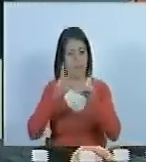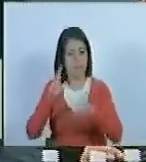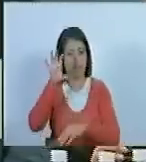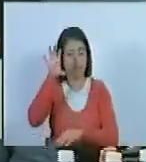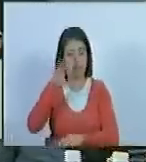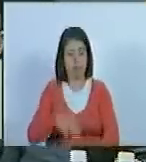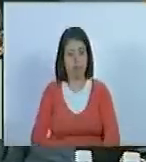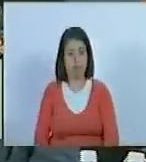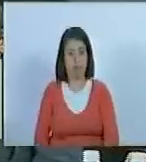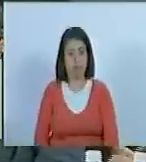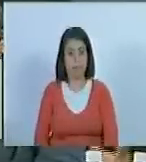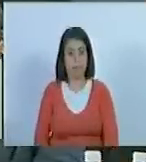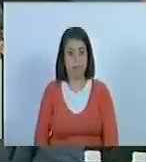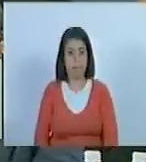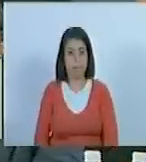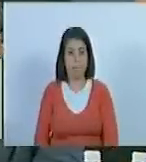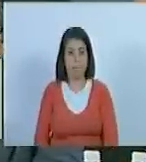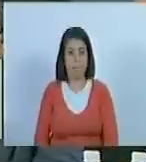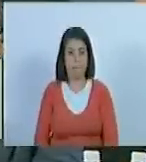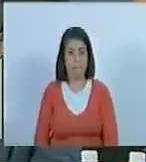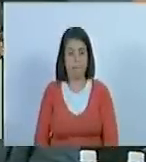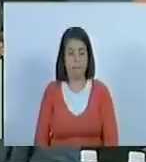país.